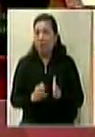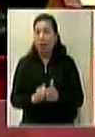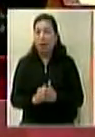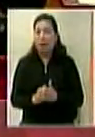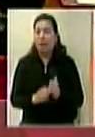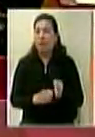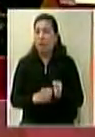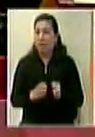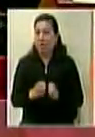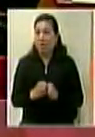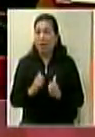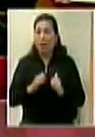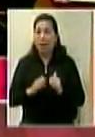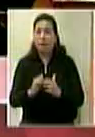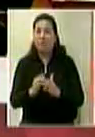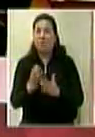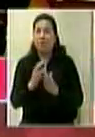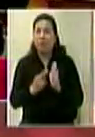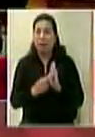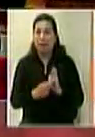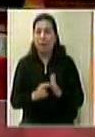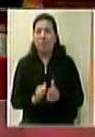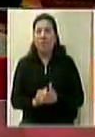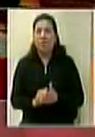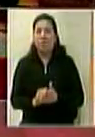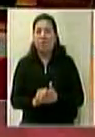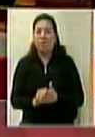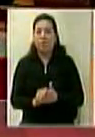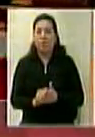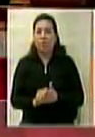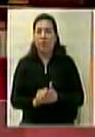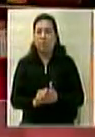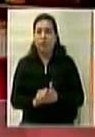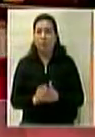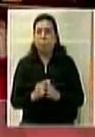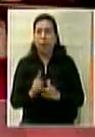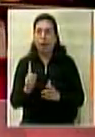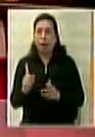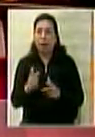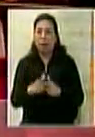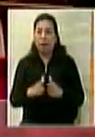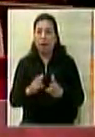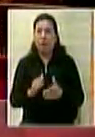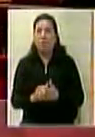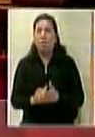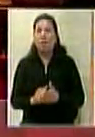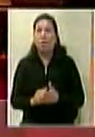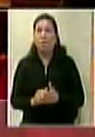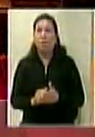y en nuestra actividad de representación a cada localidad